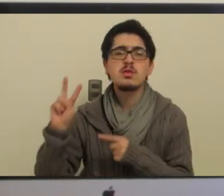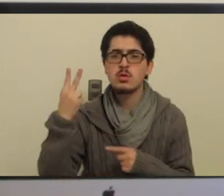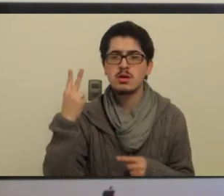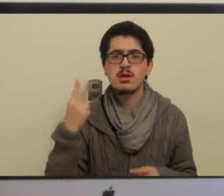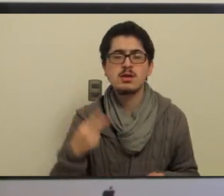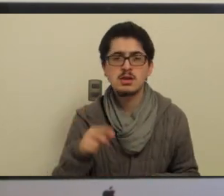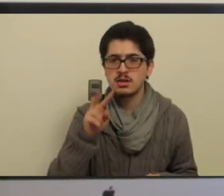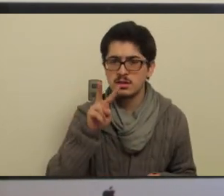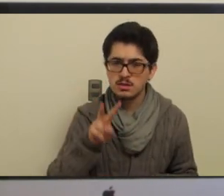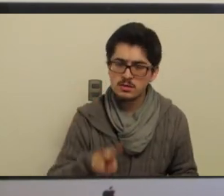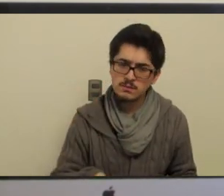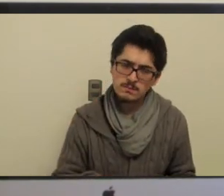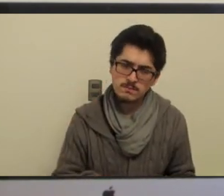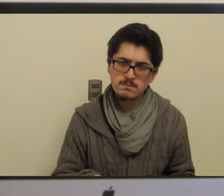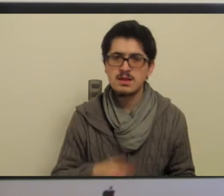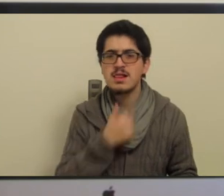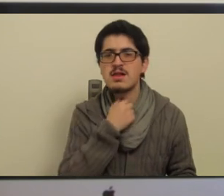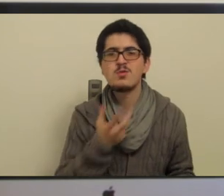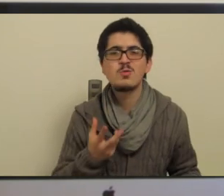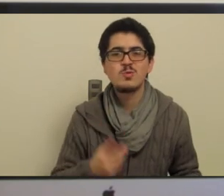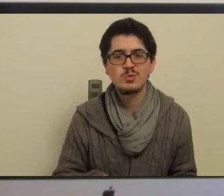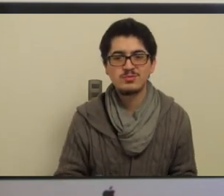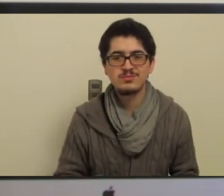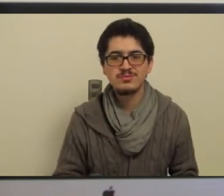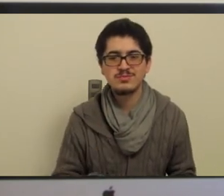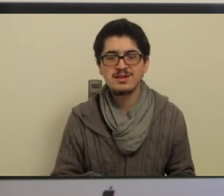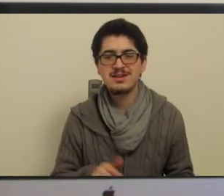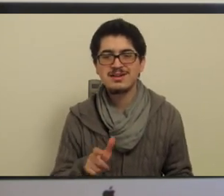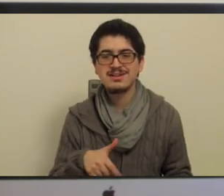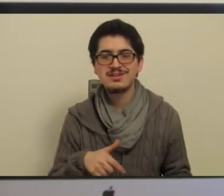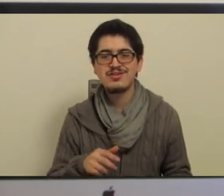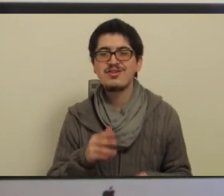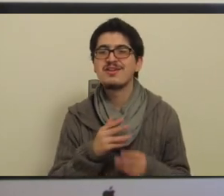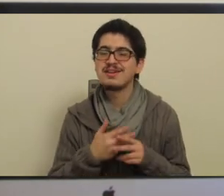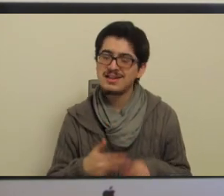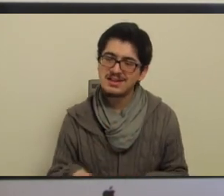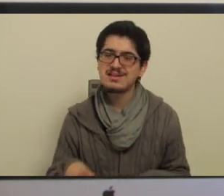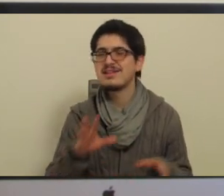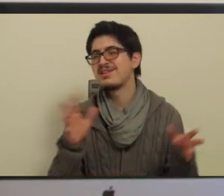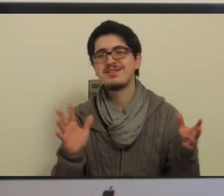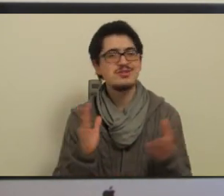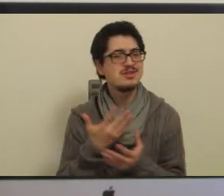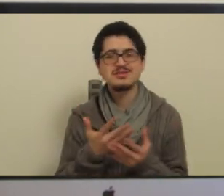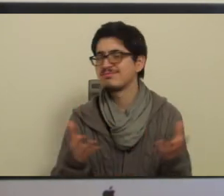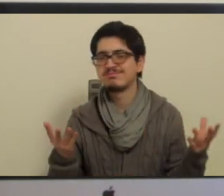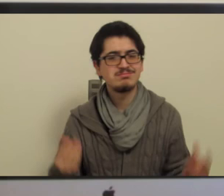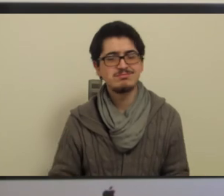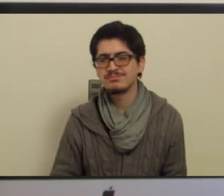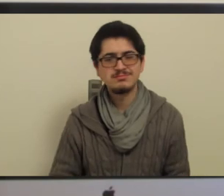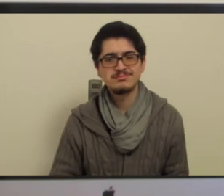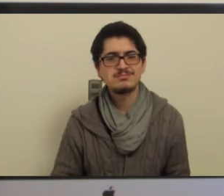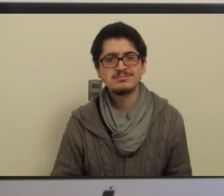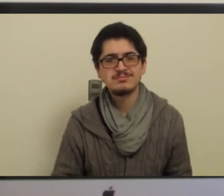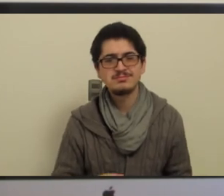historia. Y segundo para todas aquellas personas que les gusta lo sencillo, la naturaleza, el contexto en sí,